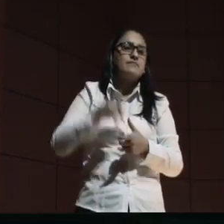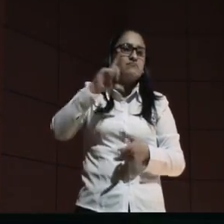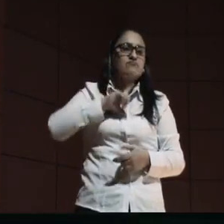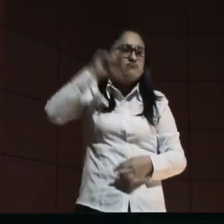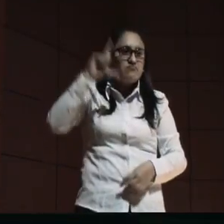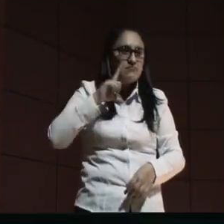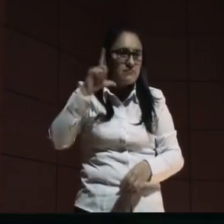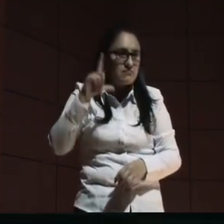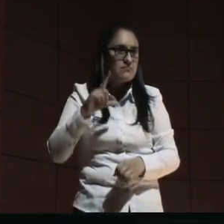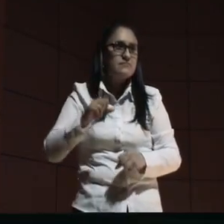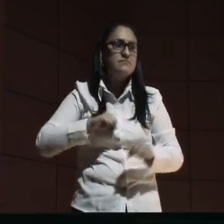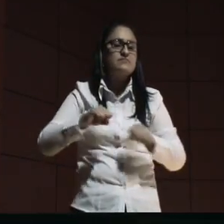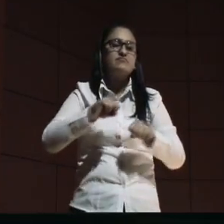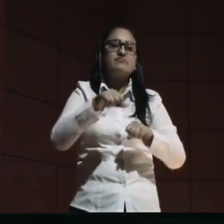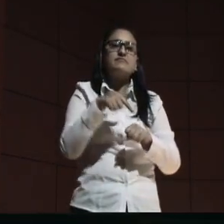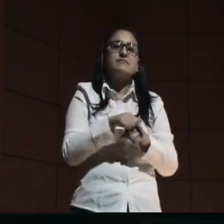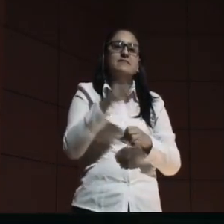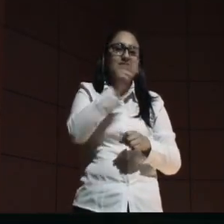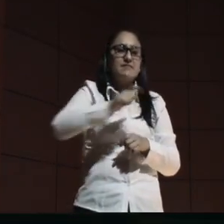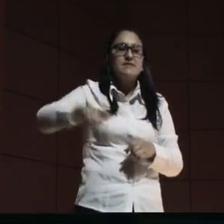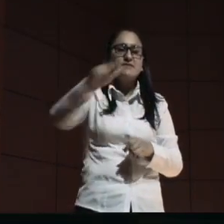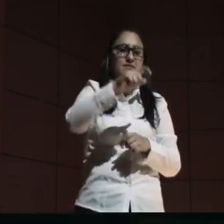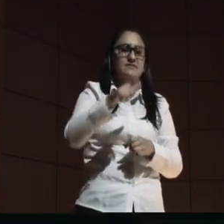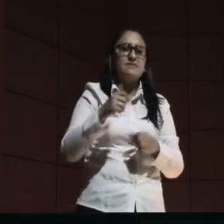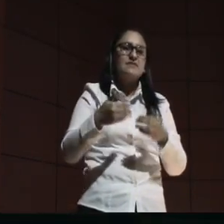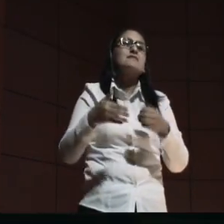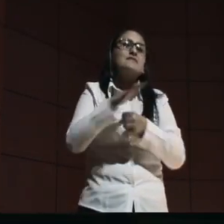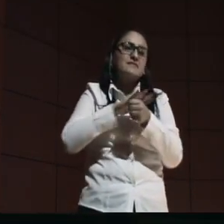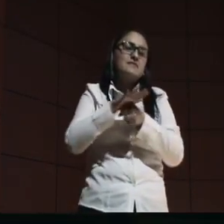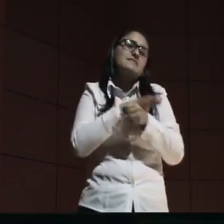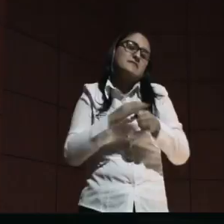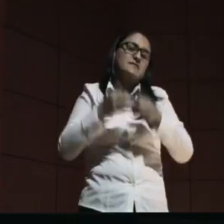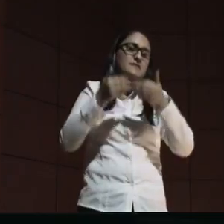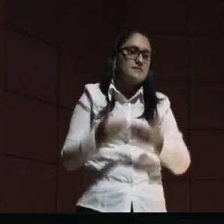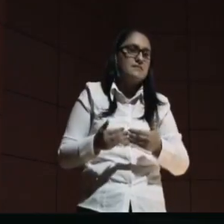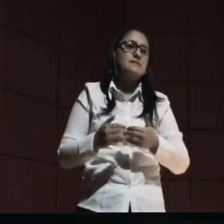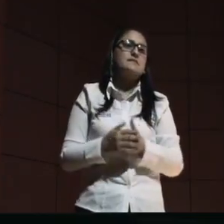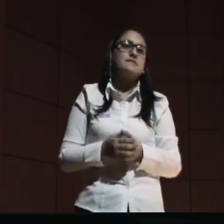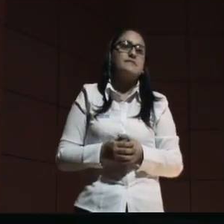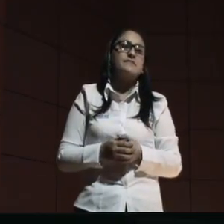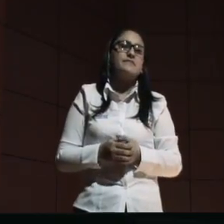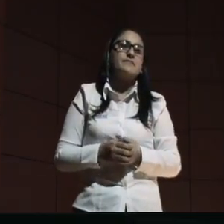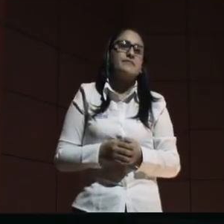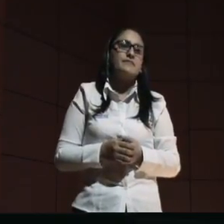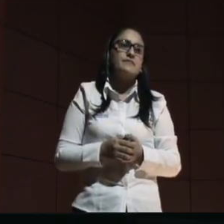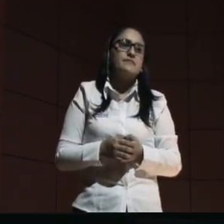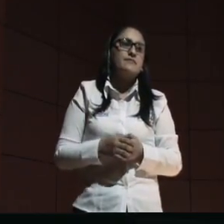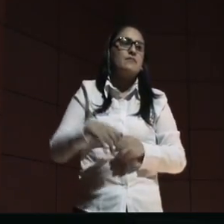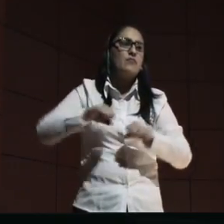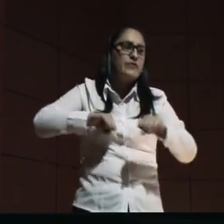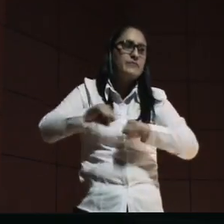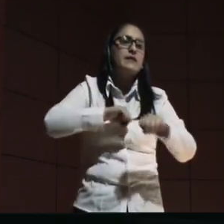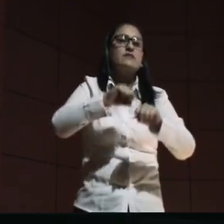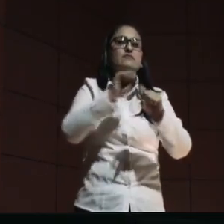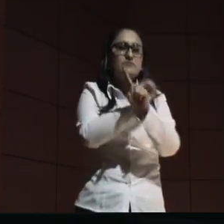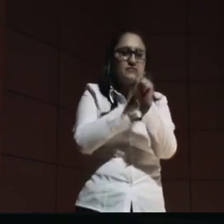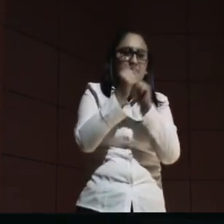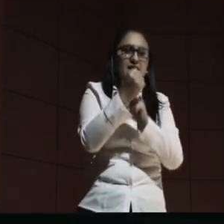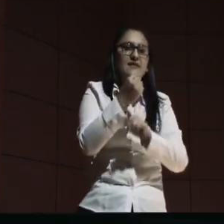Liderar desde nosotras las personas en condición de discapacidad, movimientos